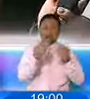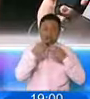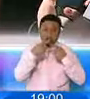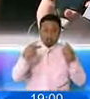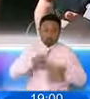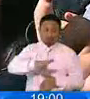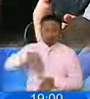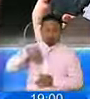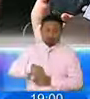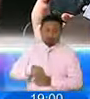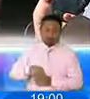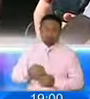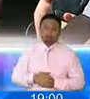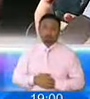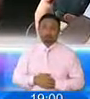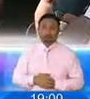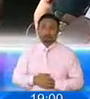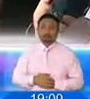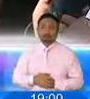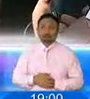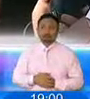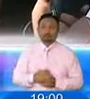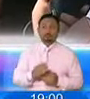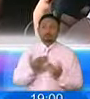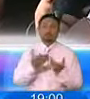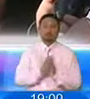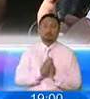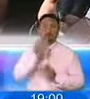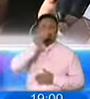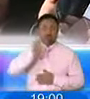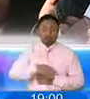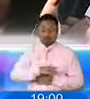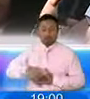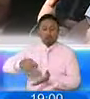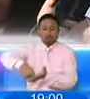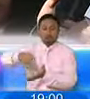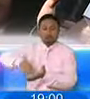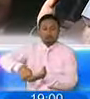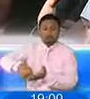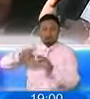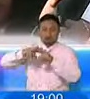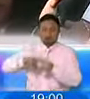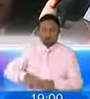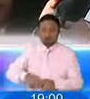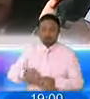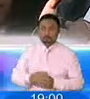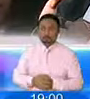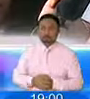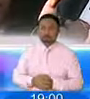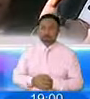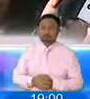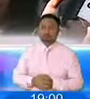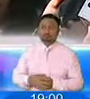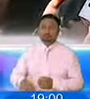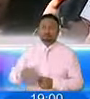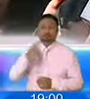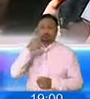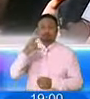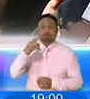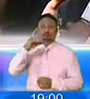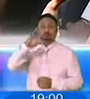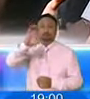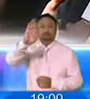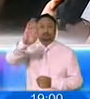a pedir que se haga un examen grafológico a las firmas de el señor Carlos